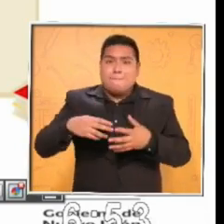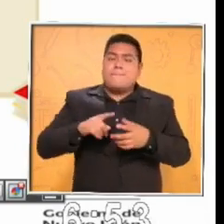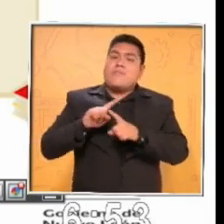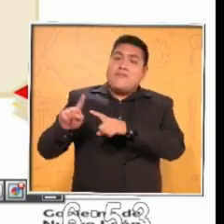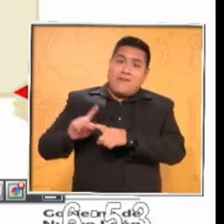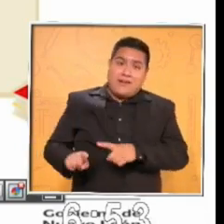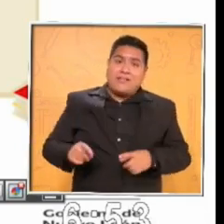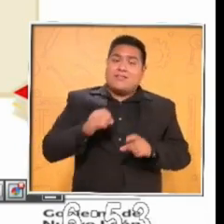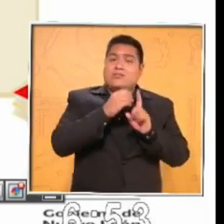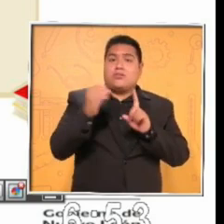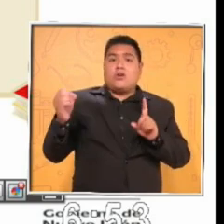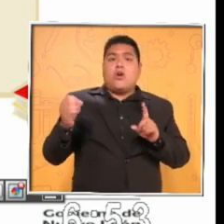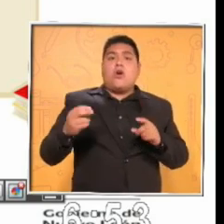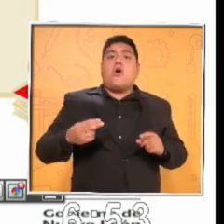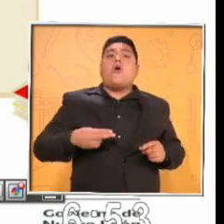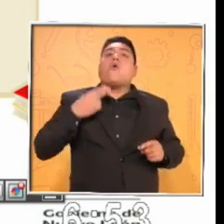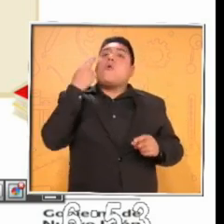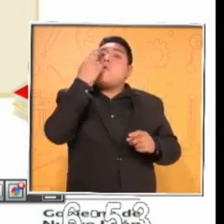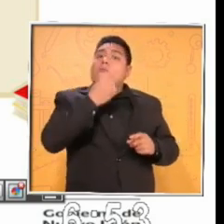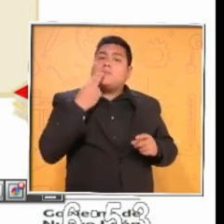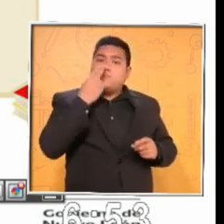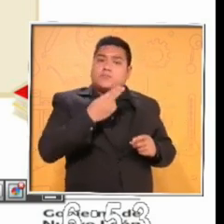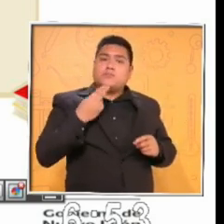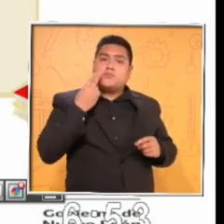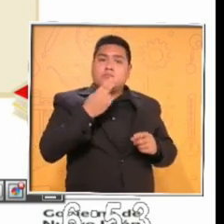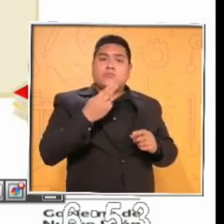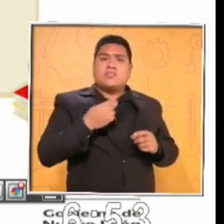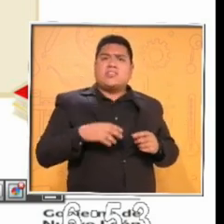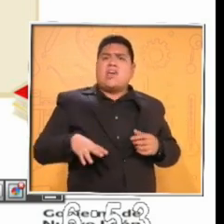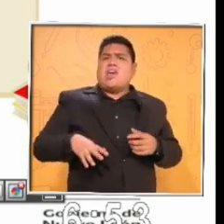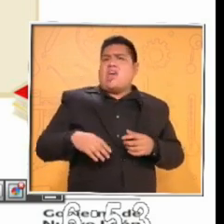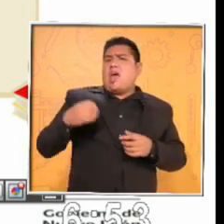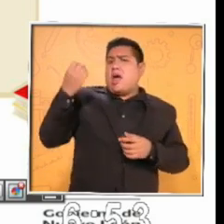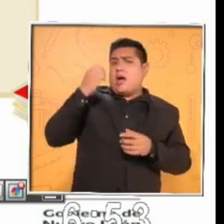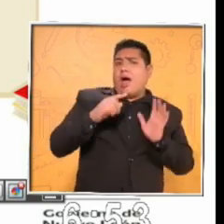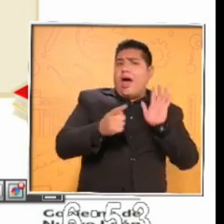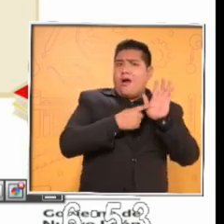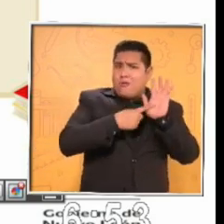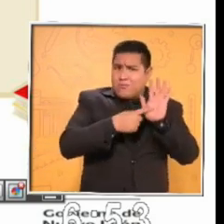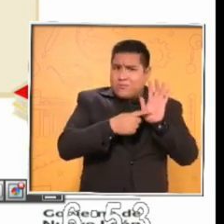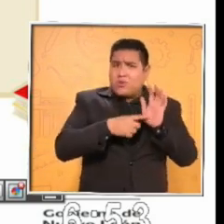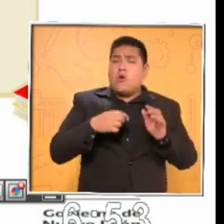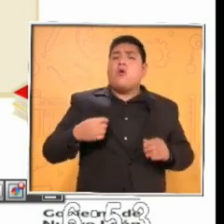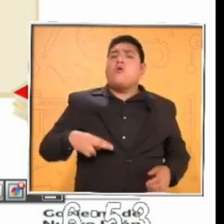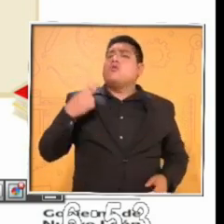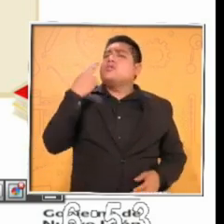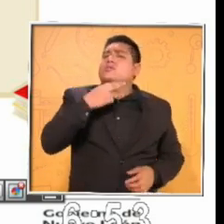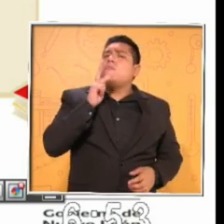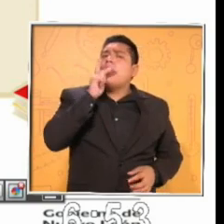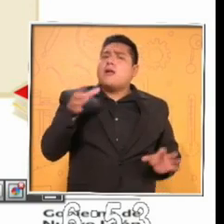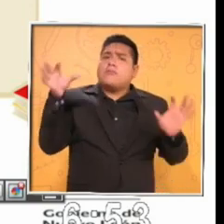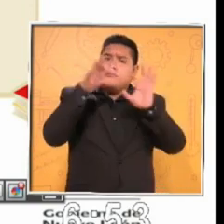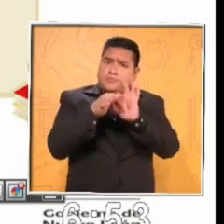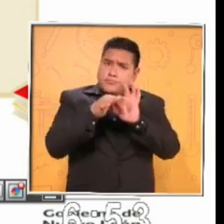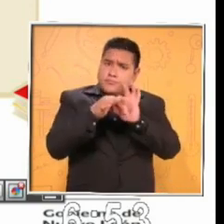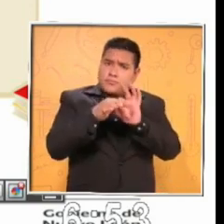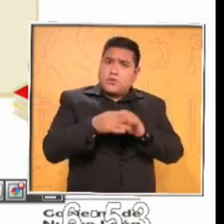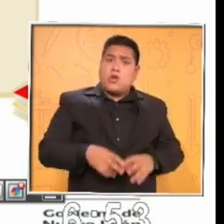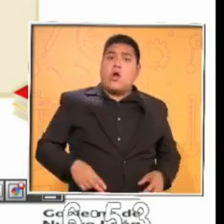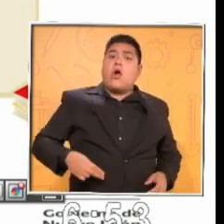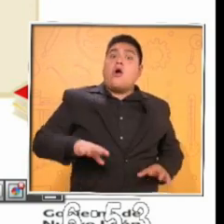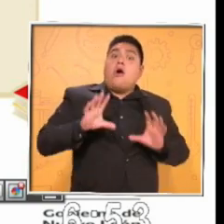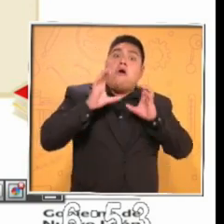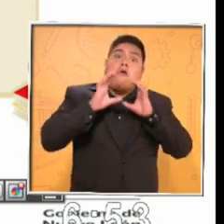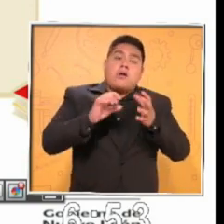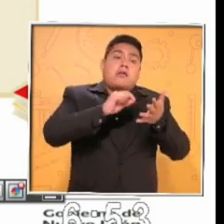un tipo de argumento, utilicé alguna clase de conector, cuidé la ortografía y los signos de